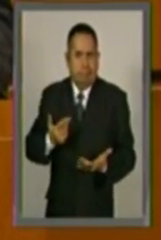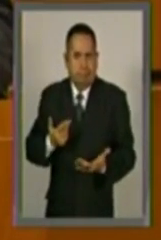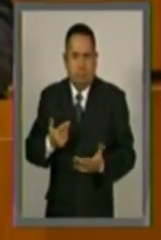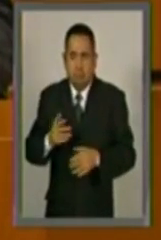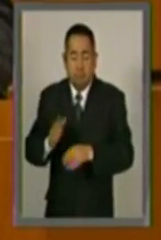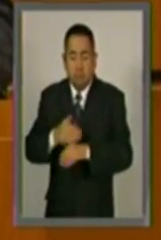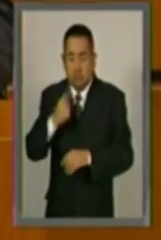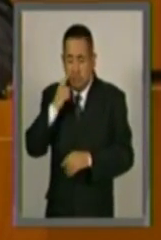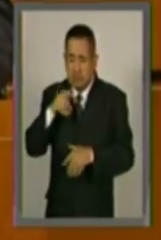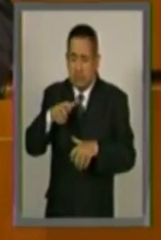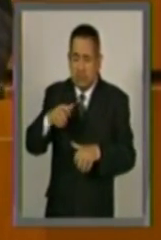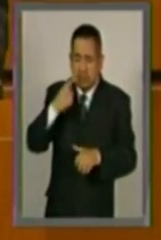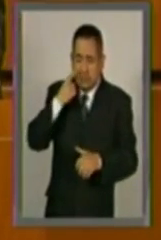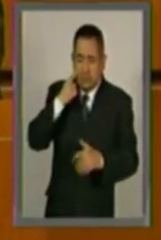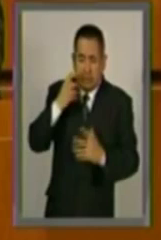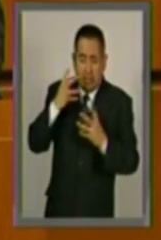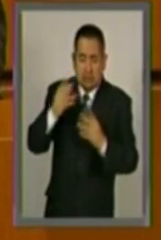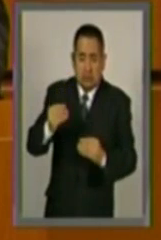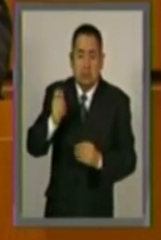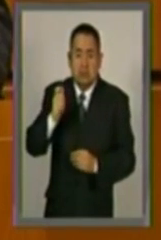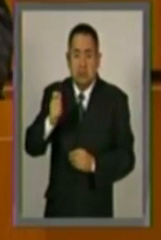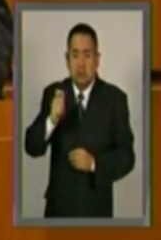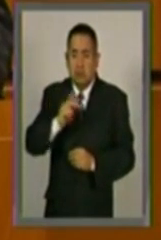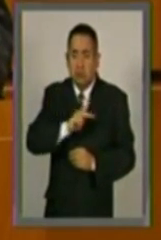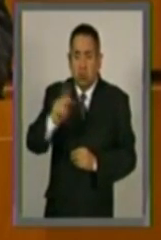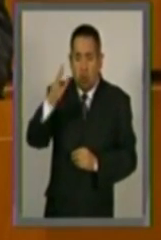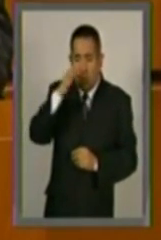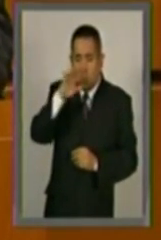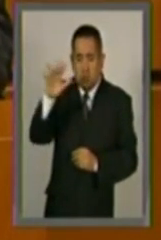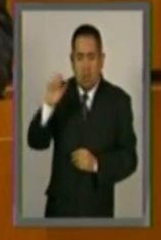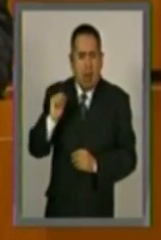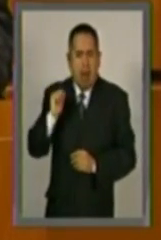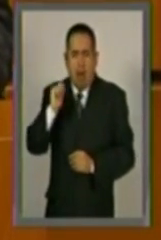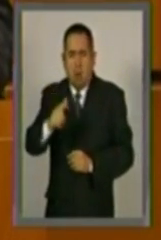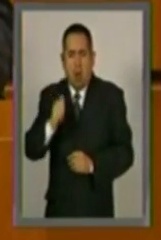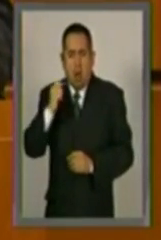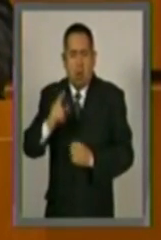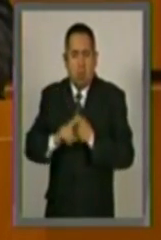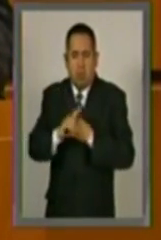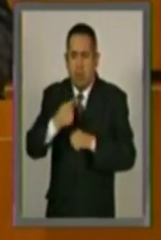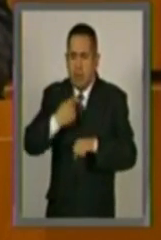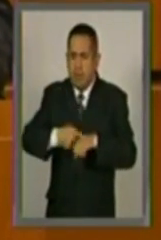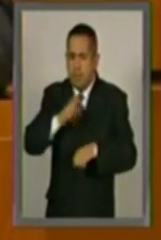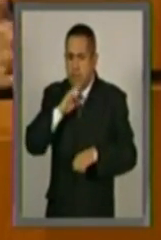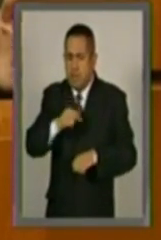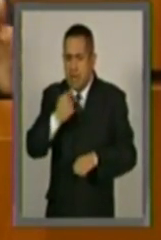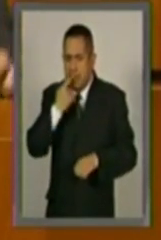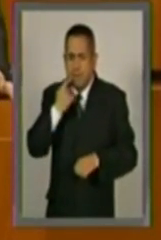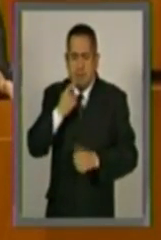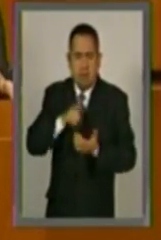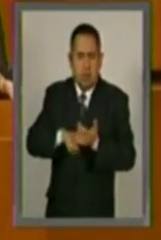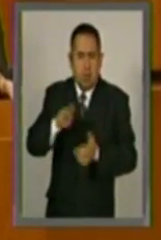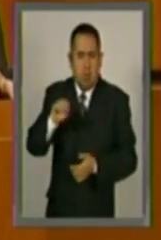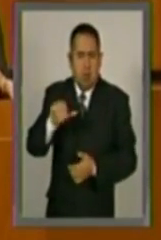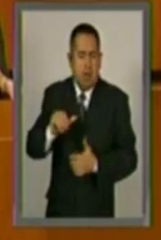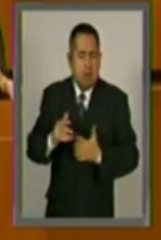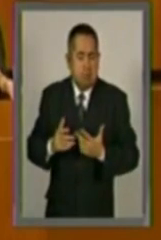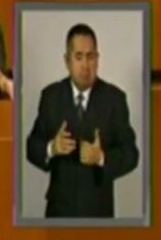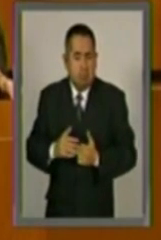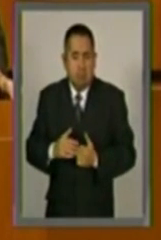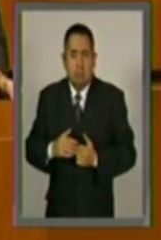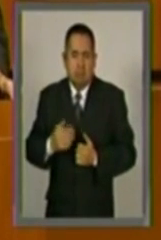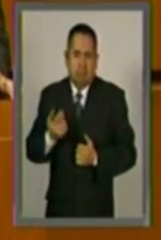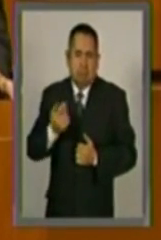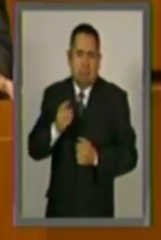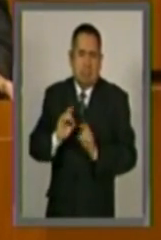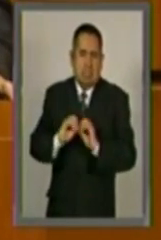escenario prácticamente todos los adultos presentamos algún problema bucal y como uno habría de serlo si desde la niñez